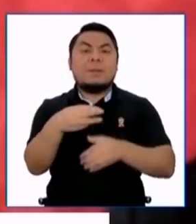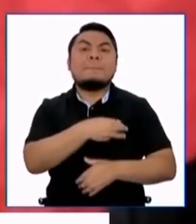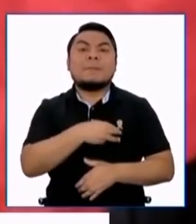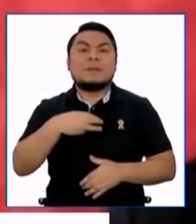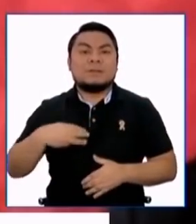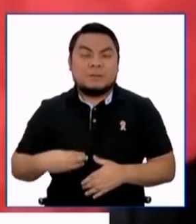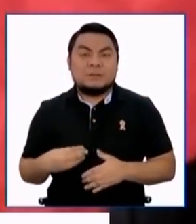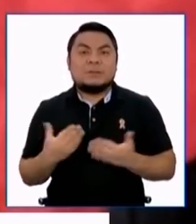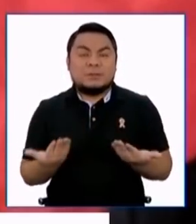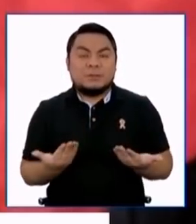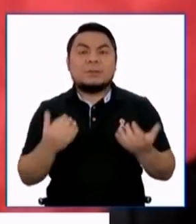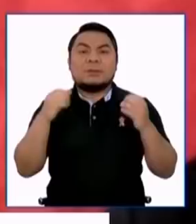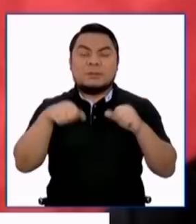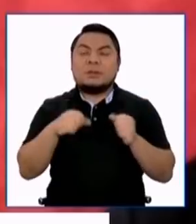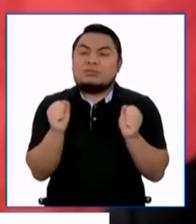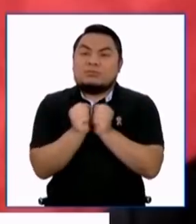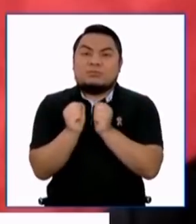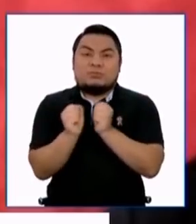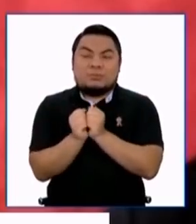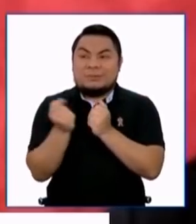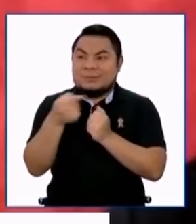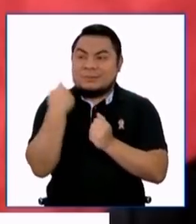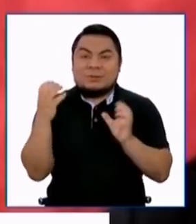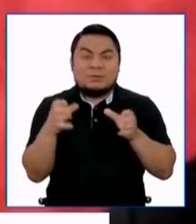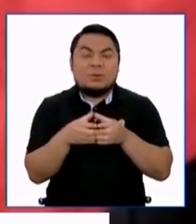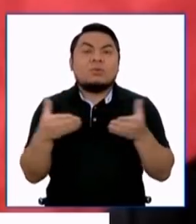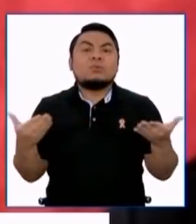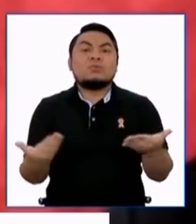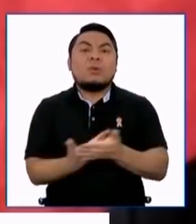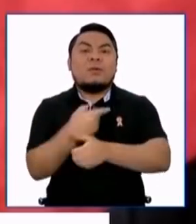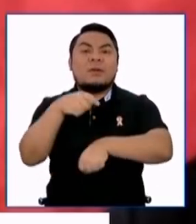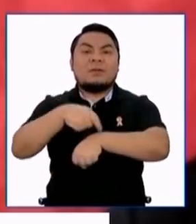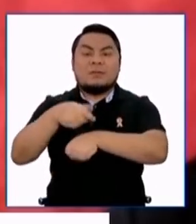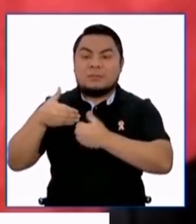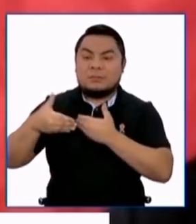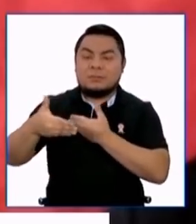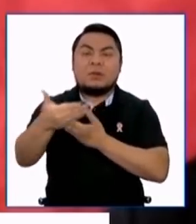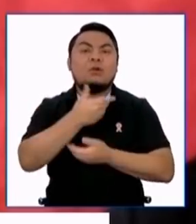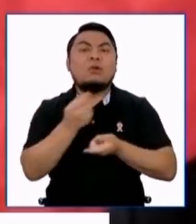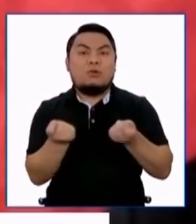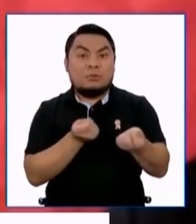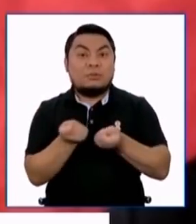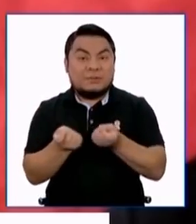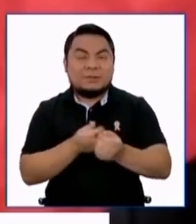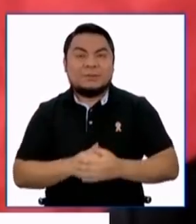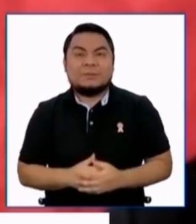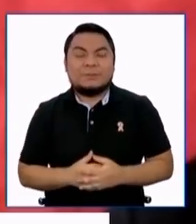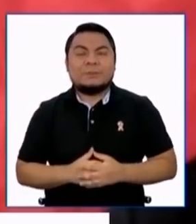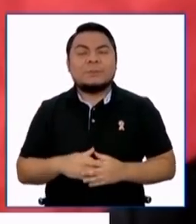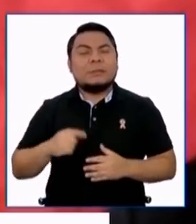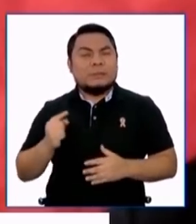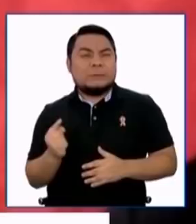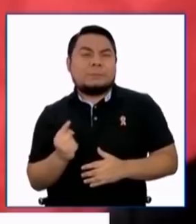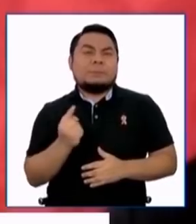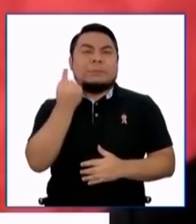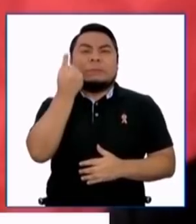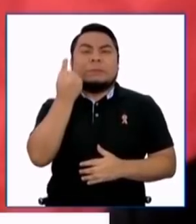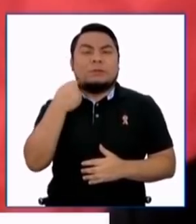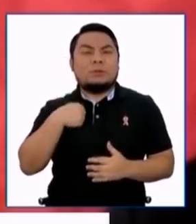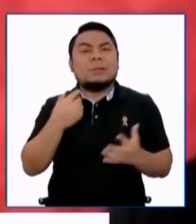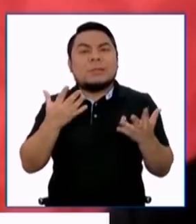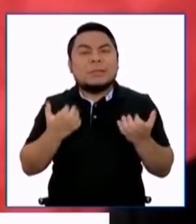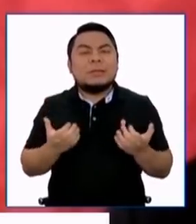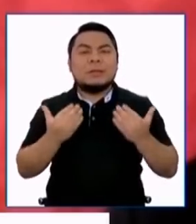ministerial que nos acompañará en esta nueva etapa de gobierno. En primer lugar,